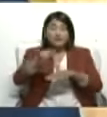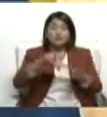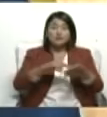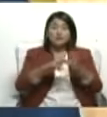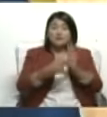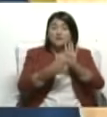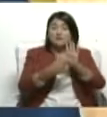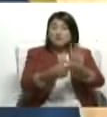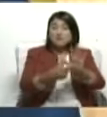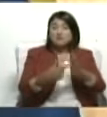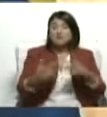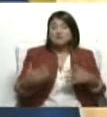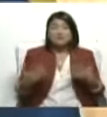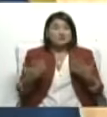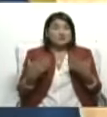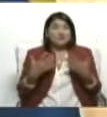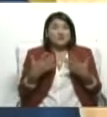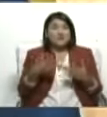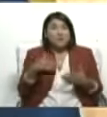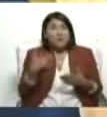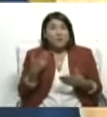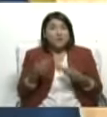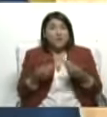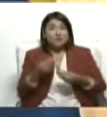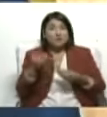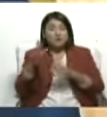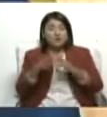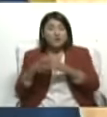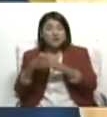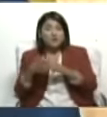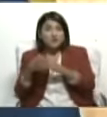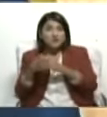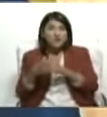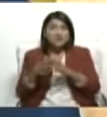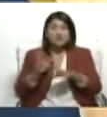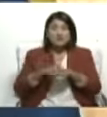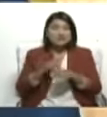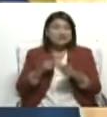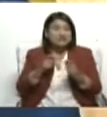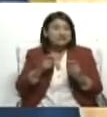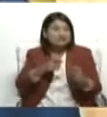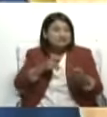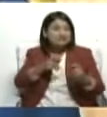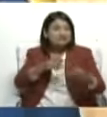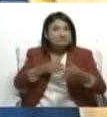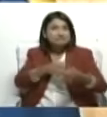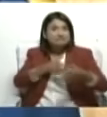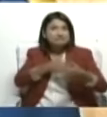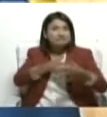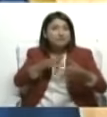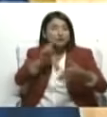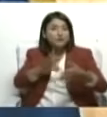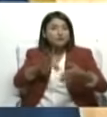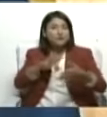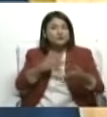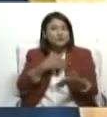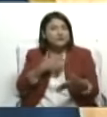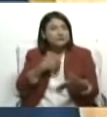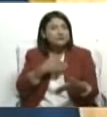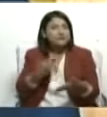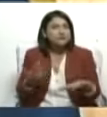de hasta dónde puede llegar los Estados Unidos en su afán de agredir a Venezuela,